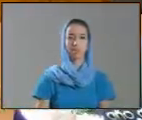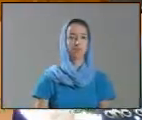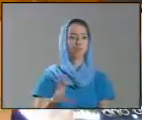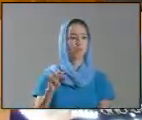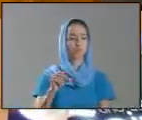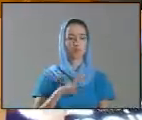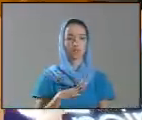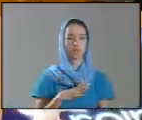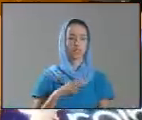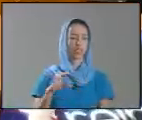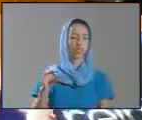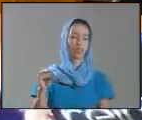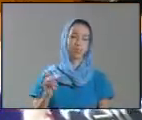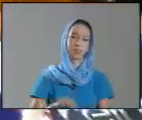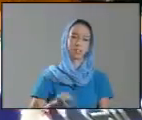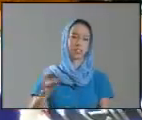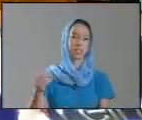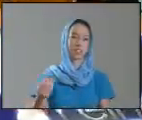hombres de verdad.